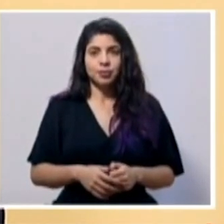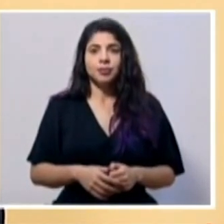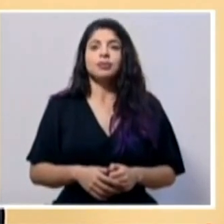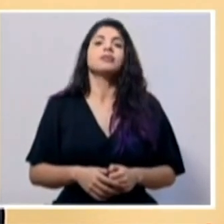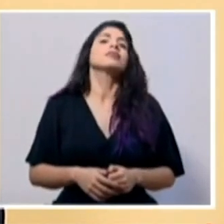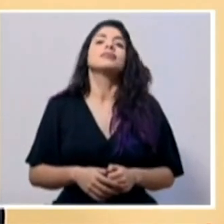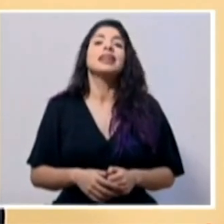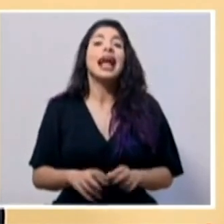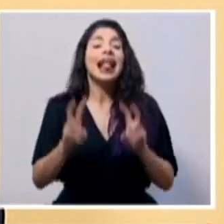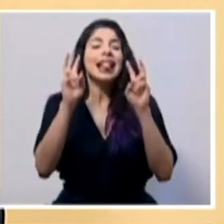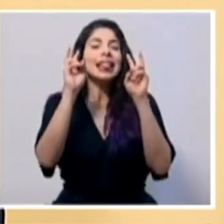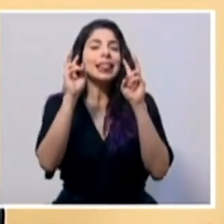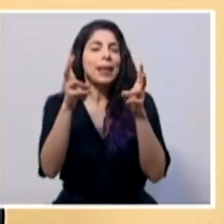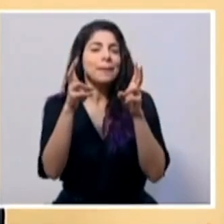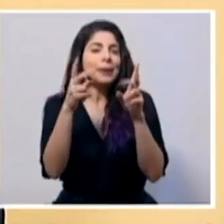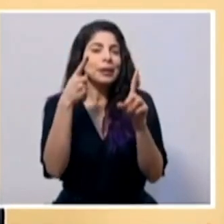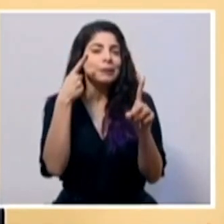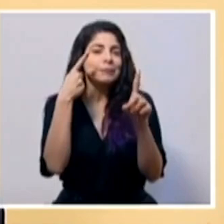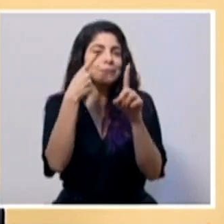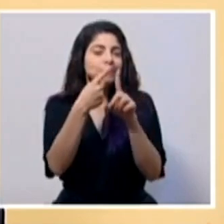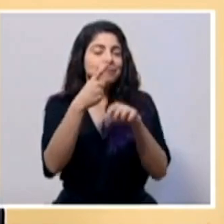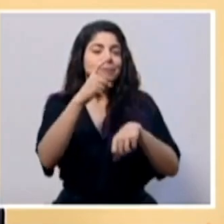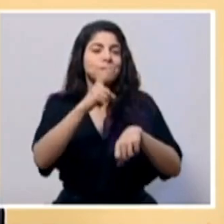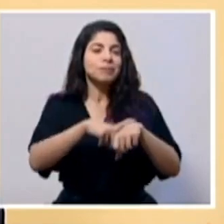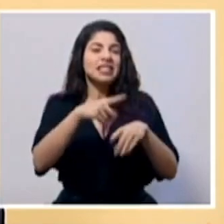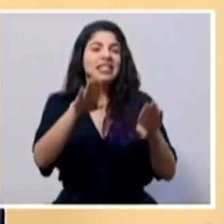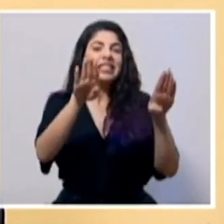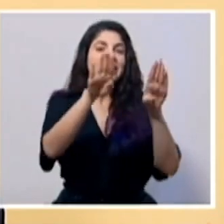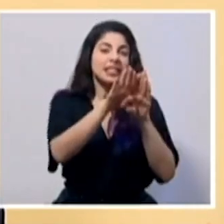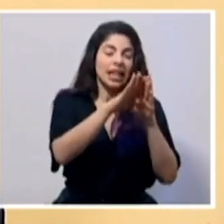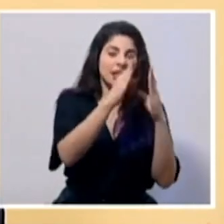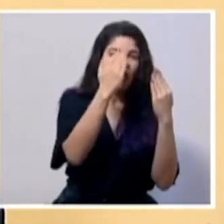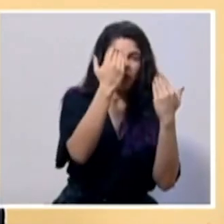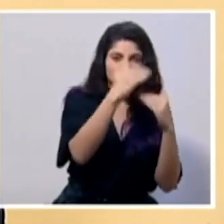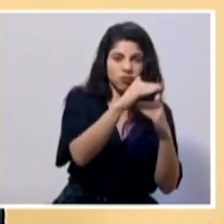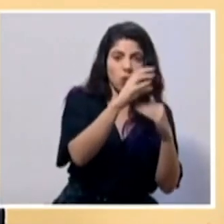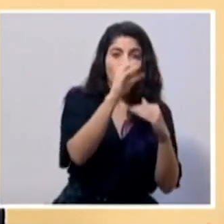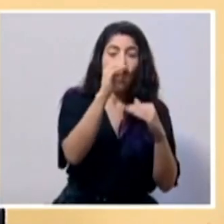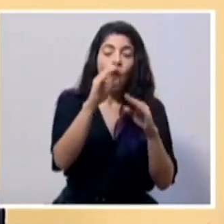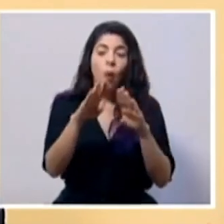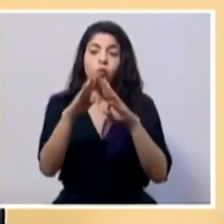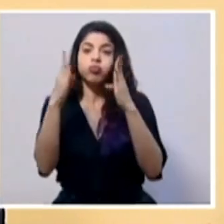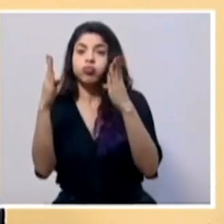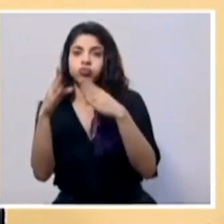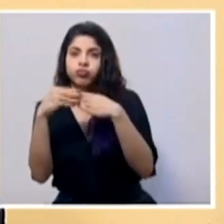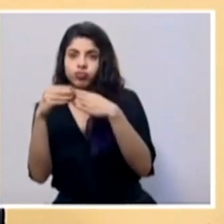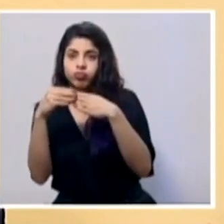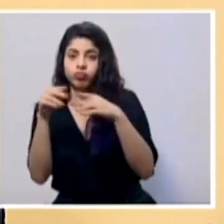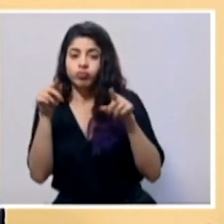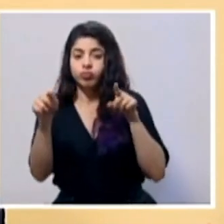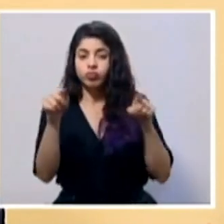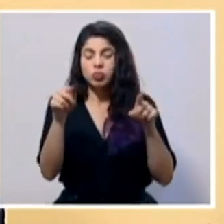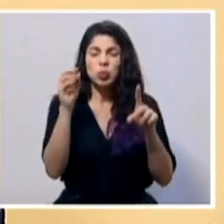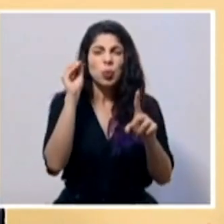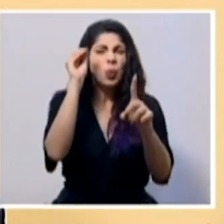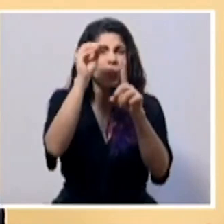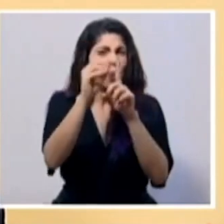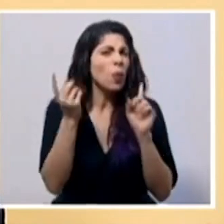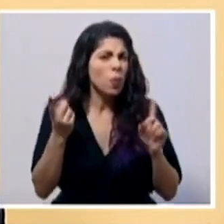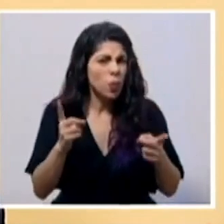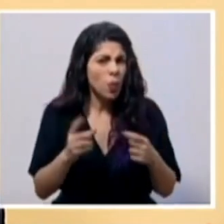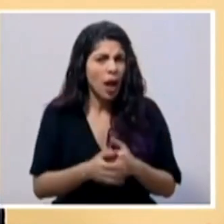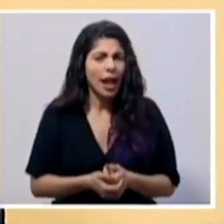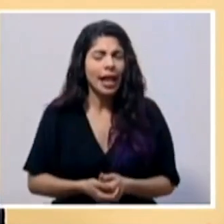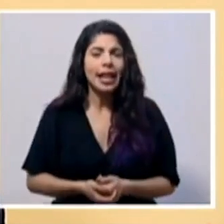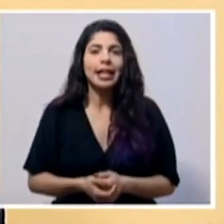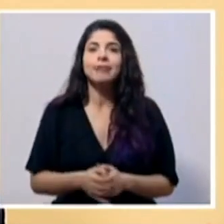El asunto con la etapa de cierre o de menor apertura, lo que se busca es que